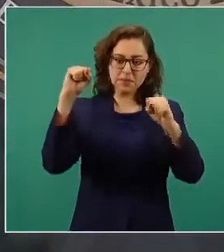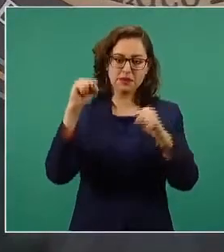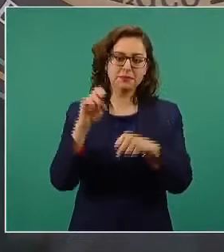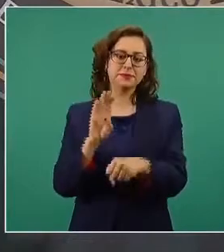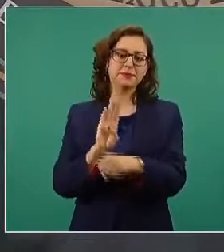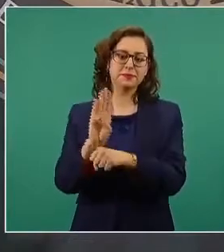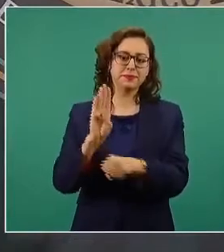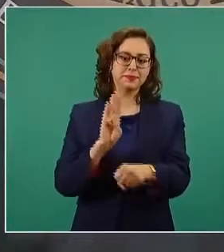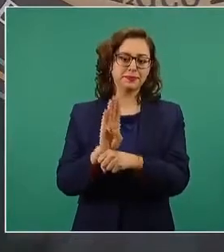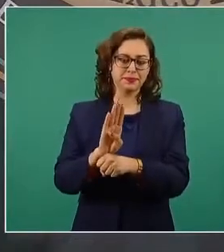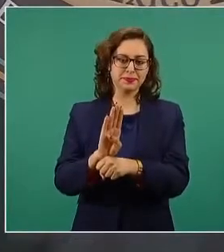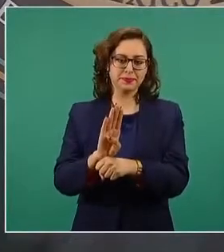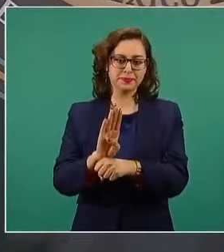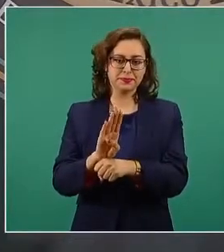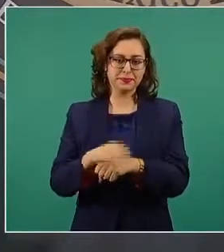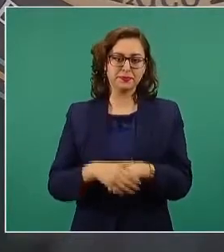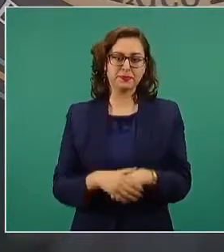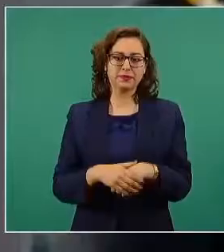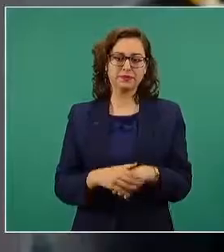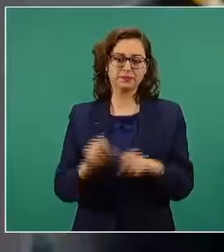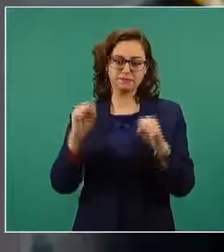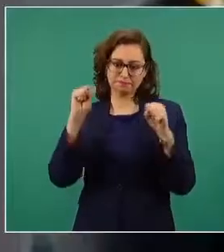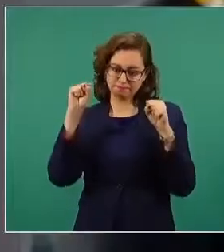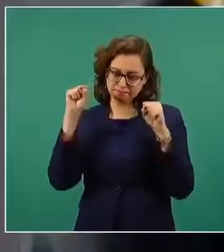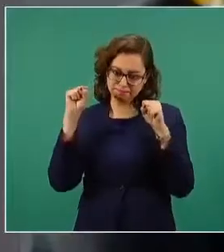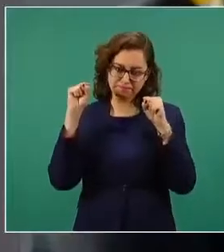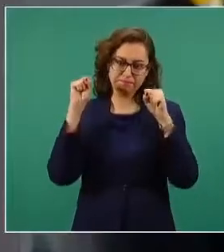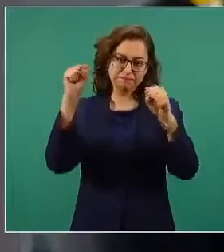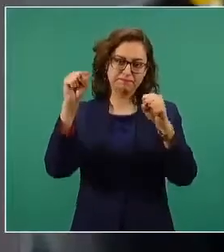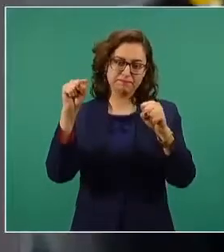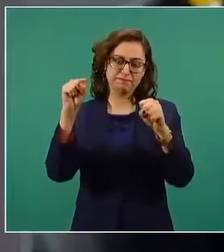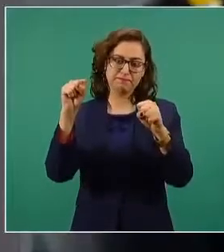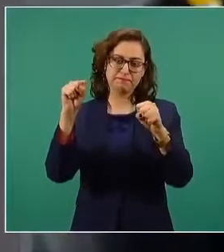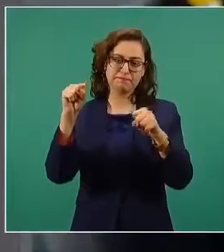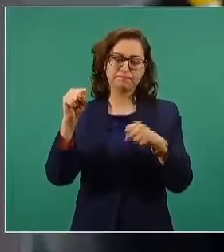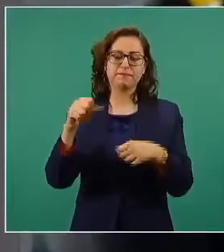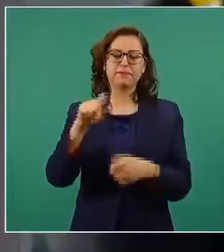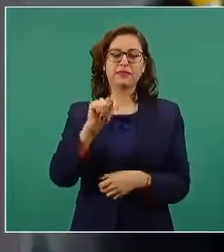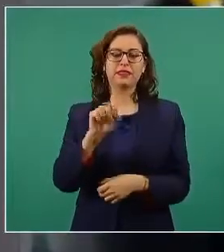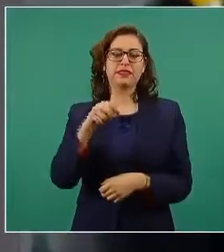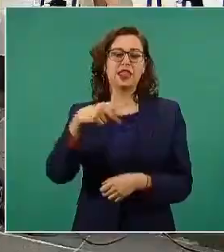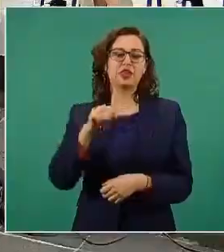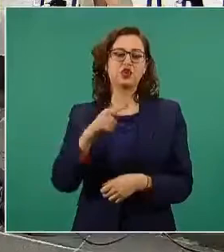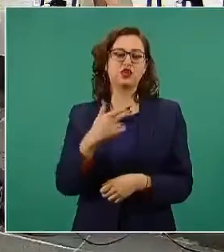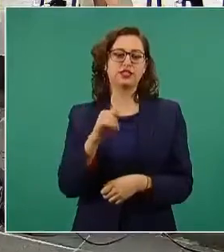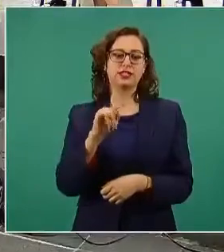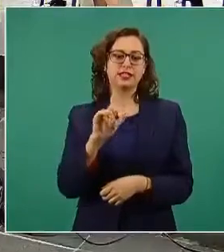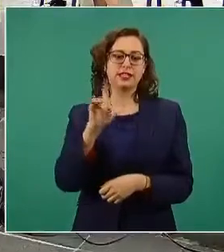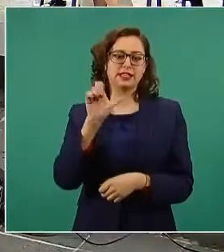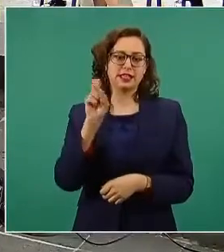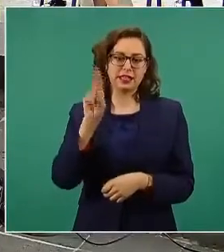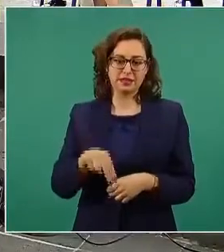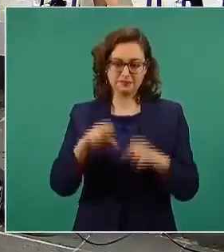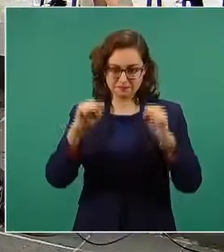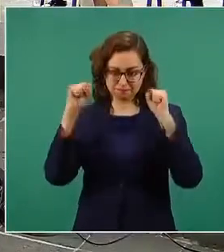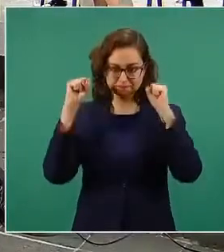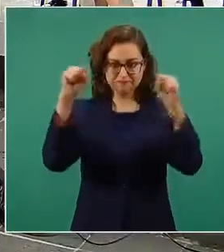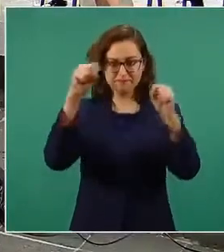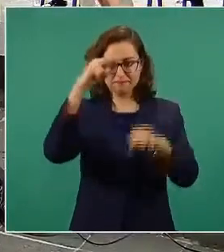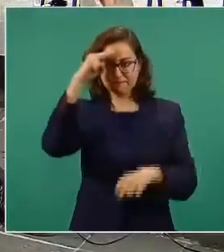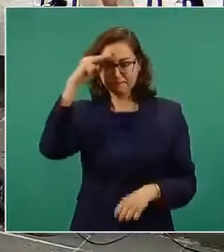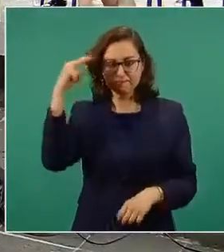Brasil, que viva el pueblo de Tenochtitlan, viva México.